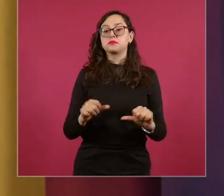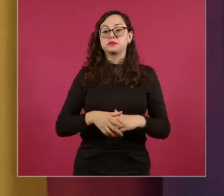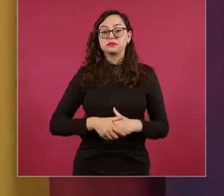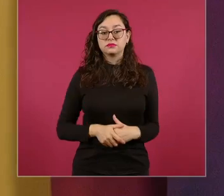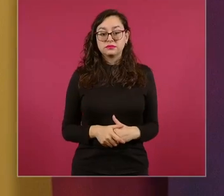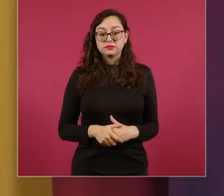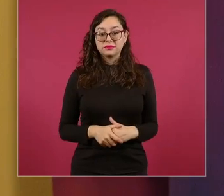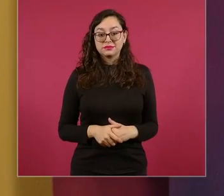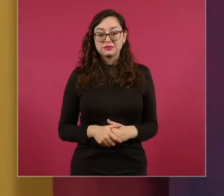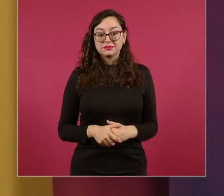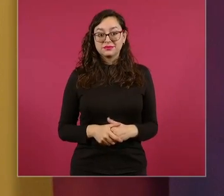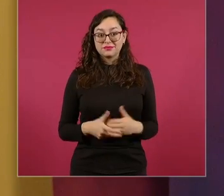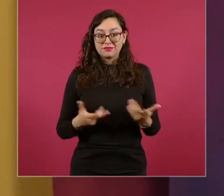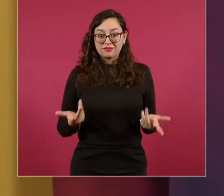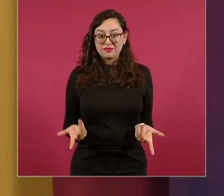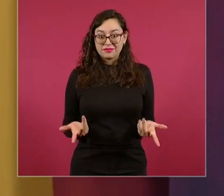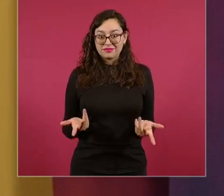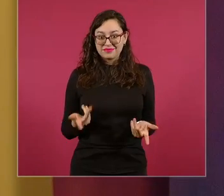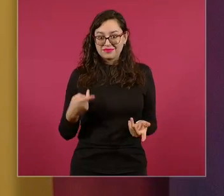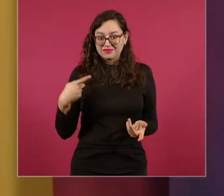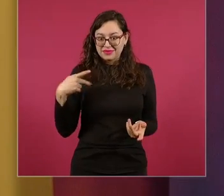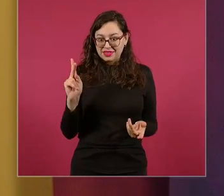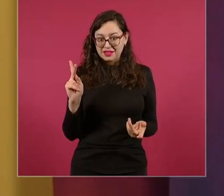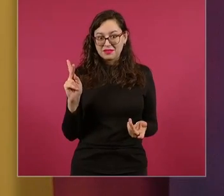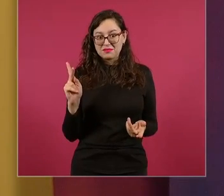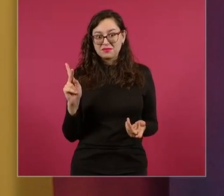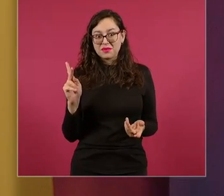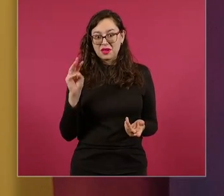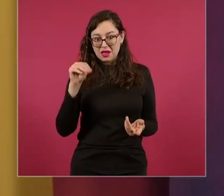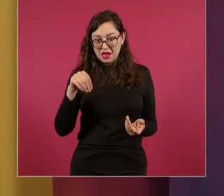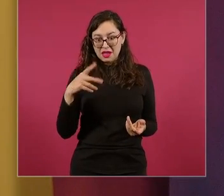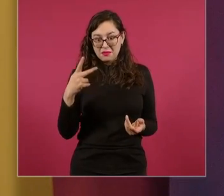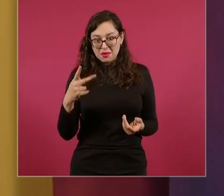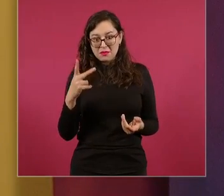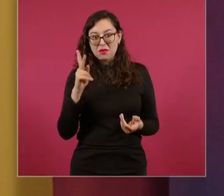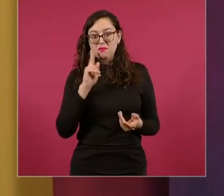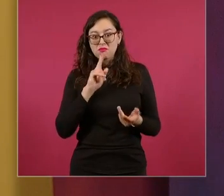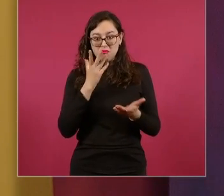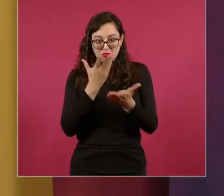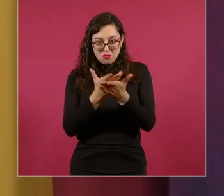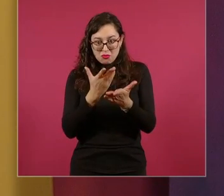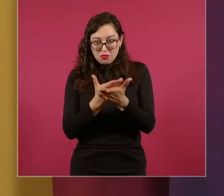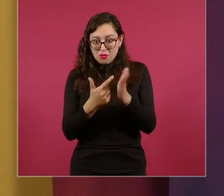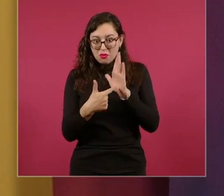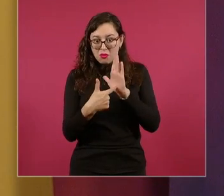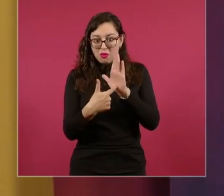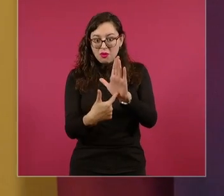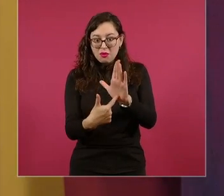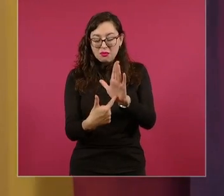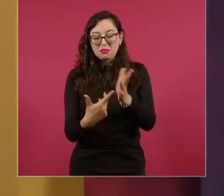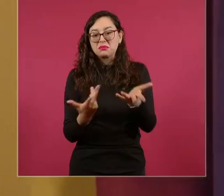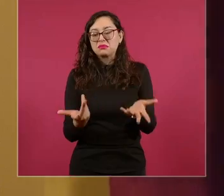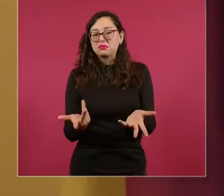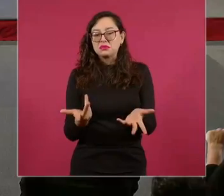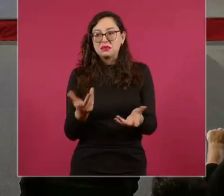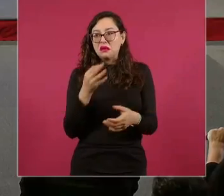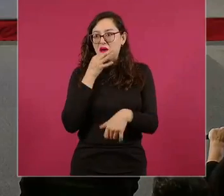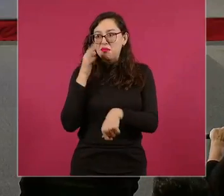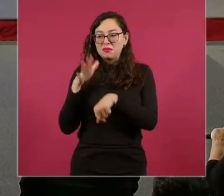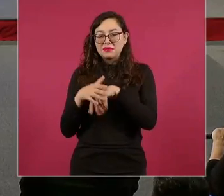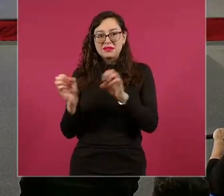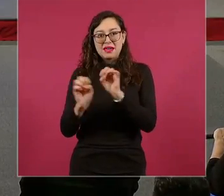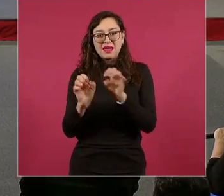aunque el Ministerio Público no había sido informado del caso. Eso sería, presidente.